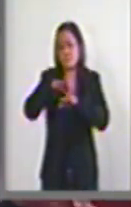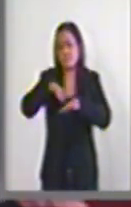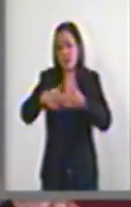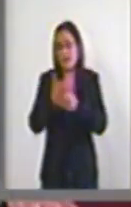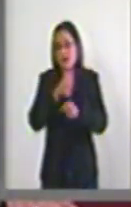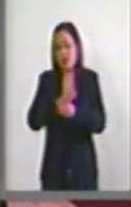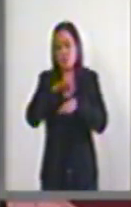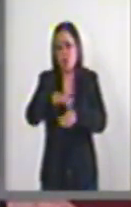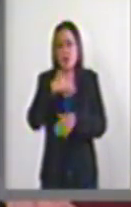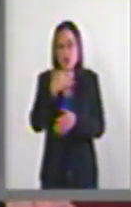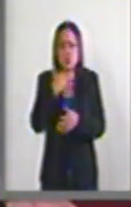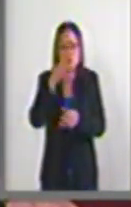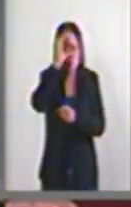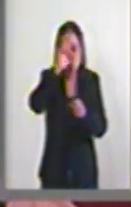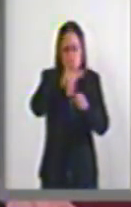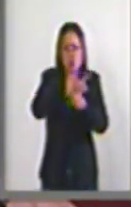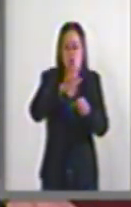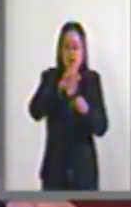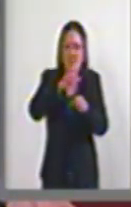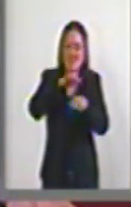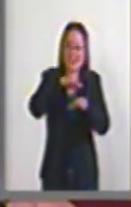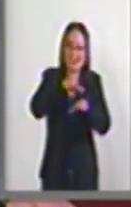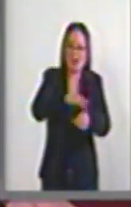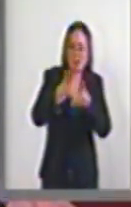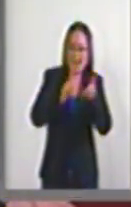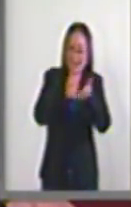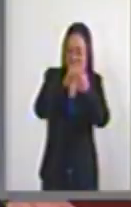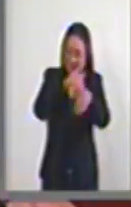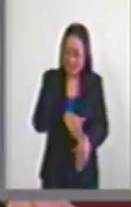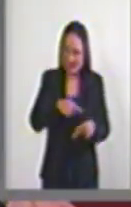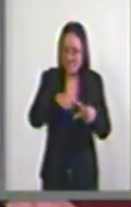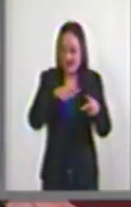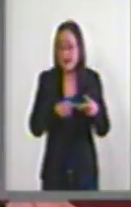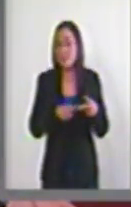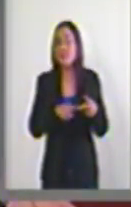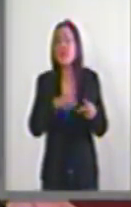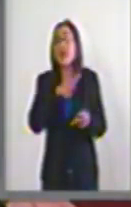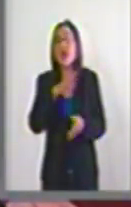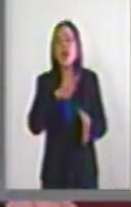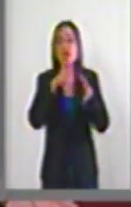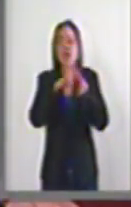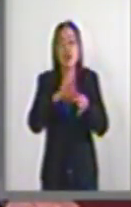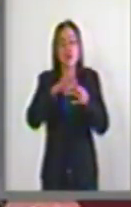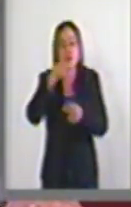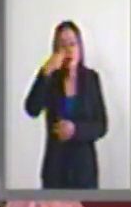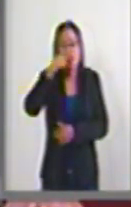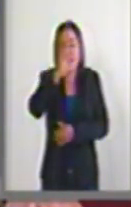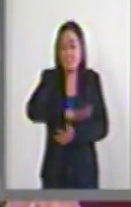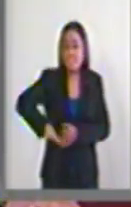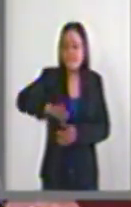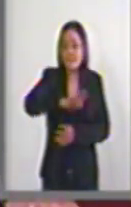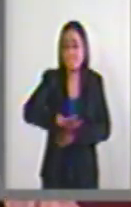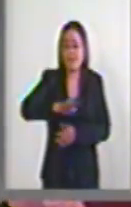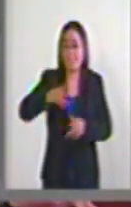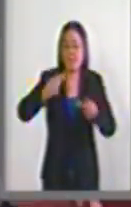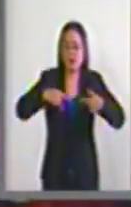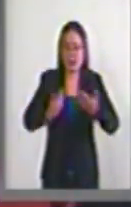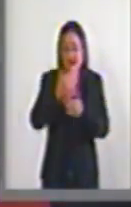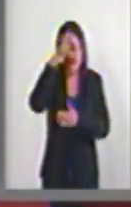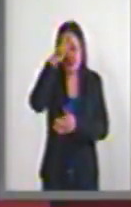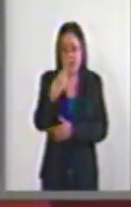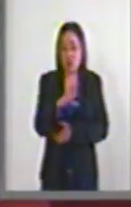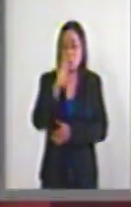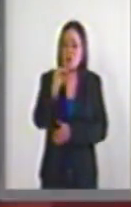y Cultura de la Legalidad señalan que para el 92% de los